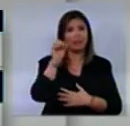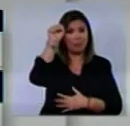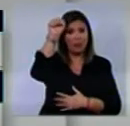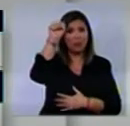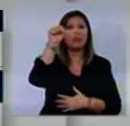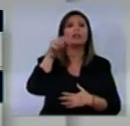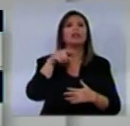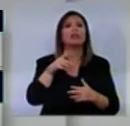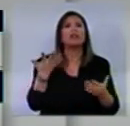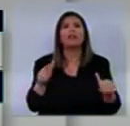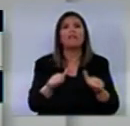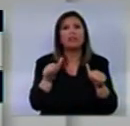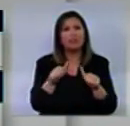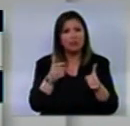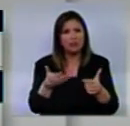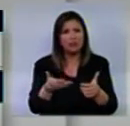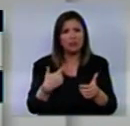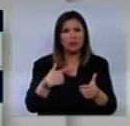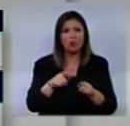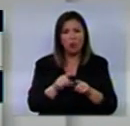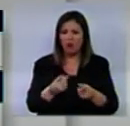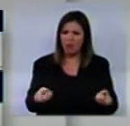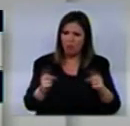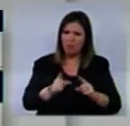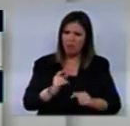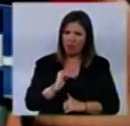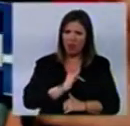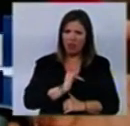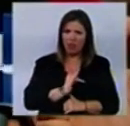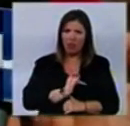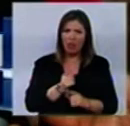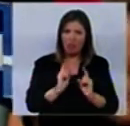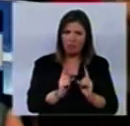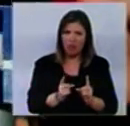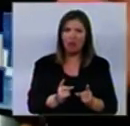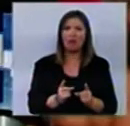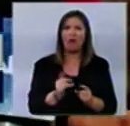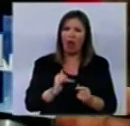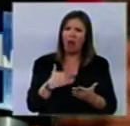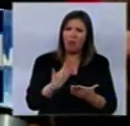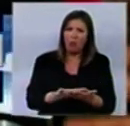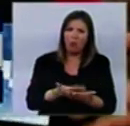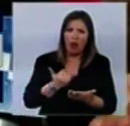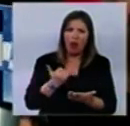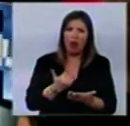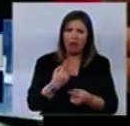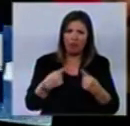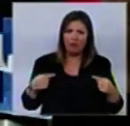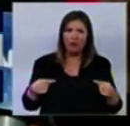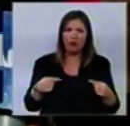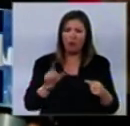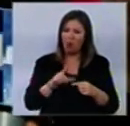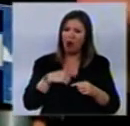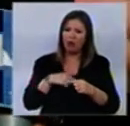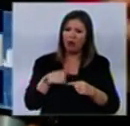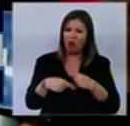digamos reafirma su identidad en ese sentido hay propuestas que de alguna manera lo posicionan